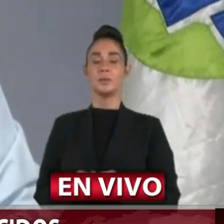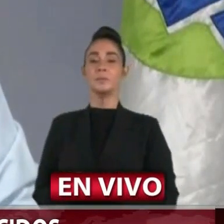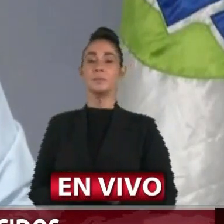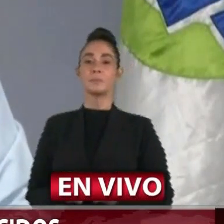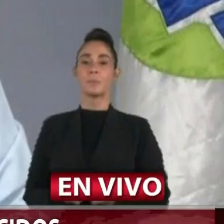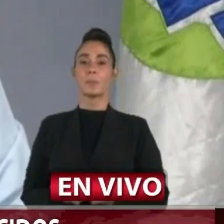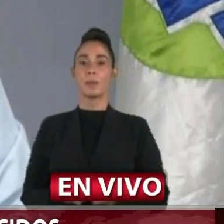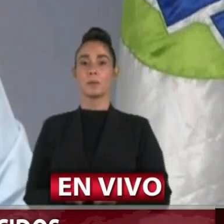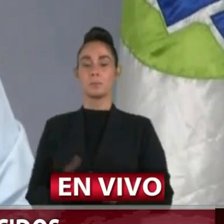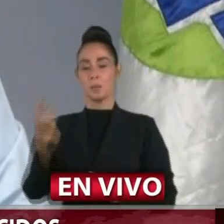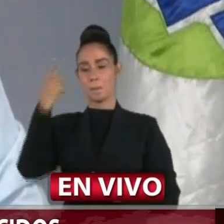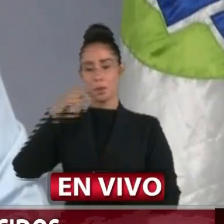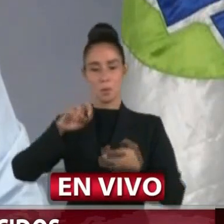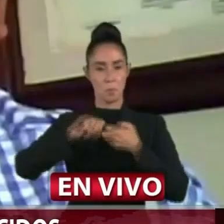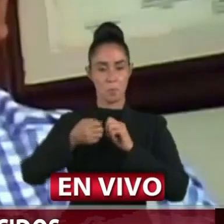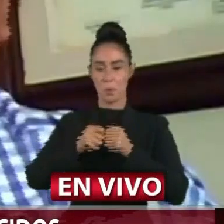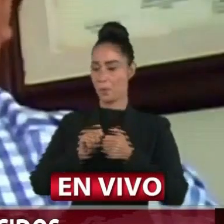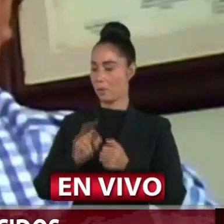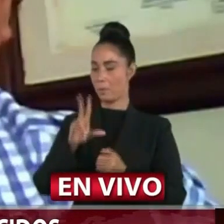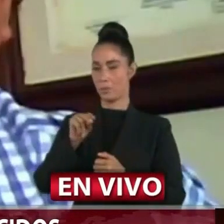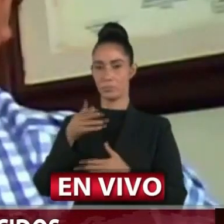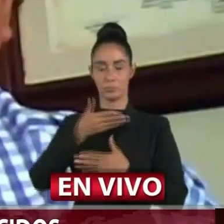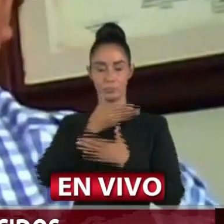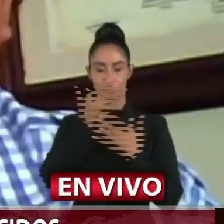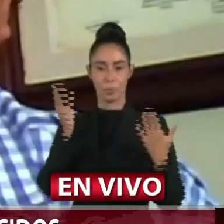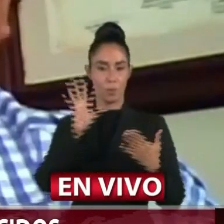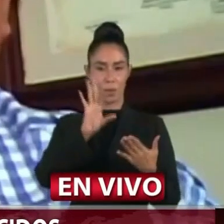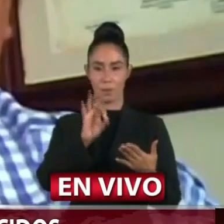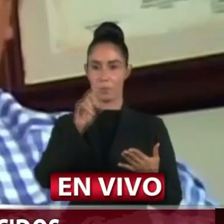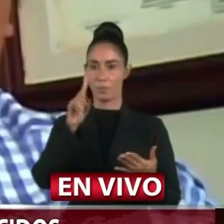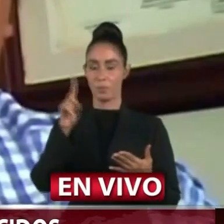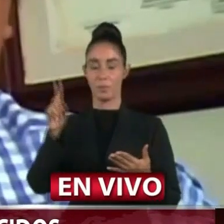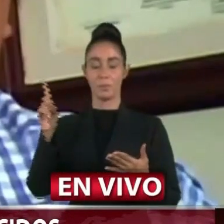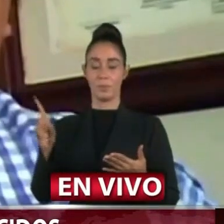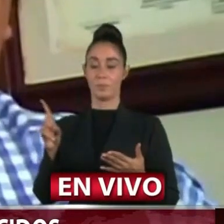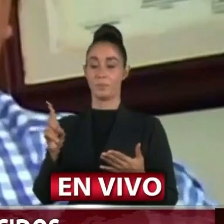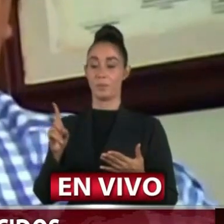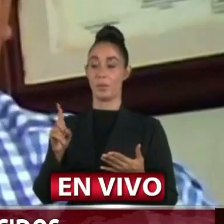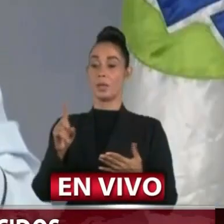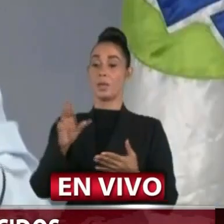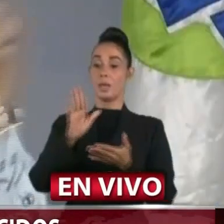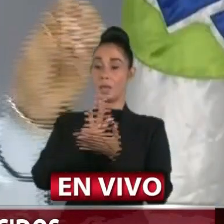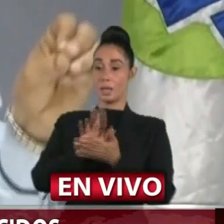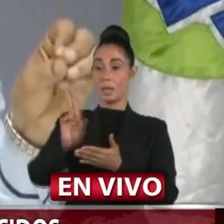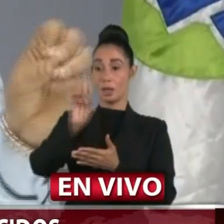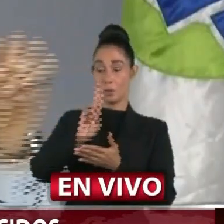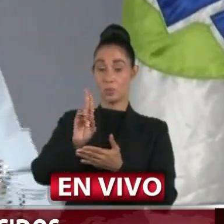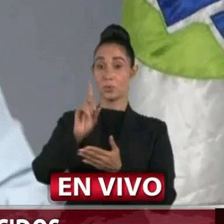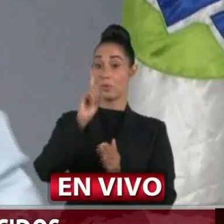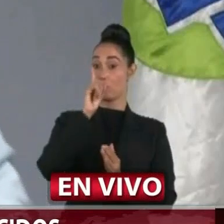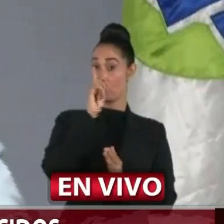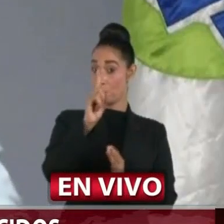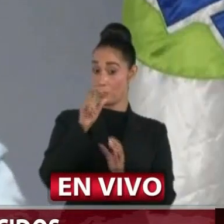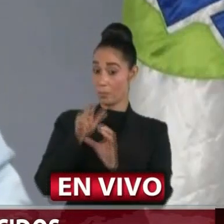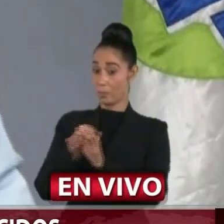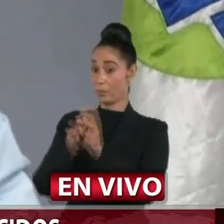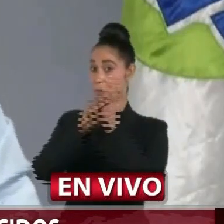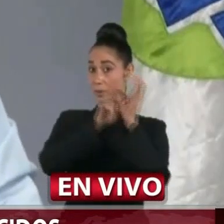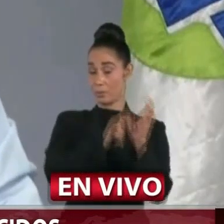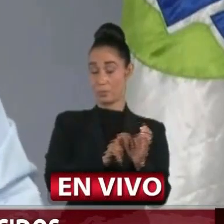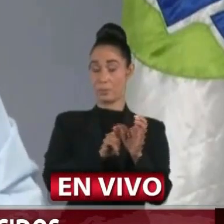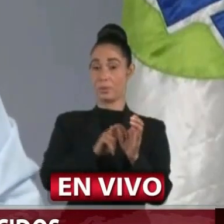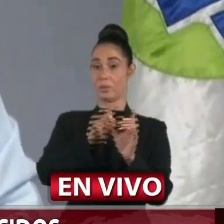mayores trastornos en ese sentido, que tengan que ver más bien con el uso de una unidad o otras